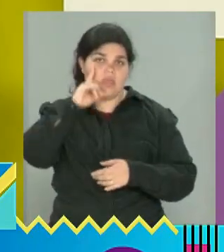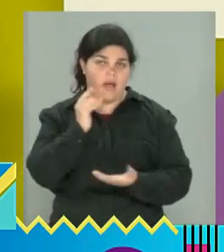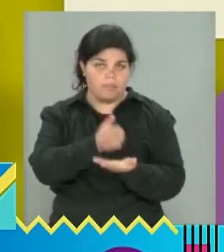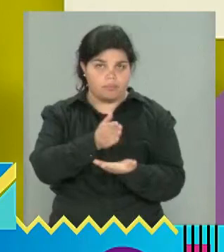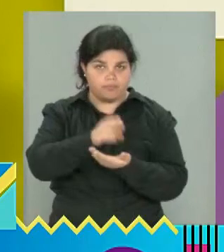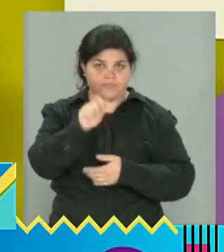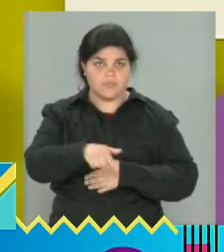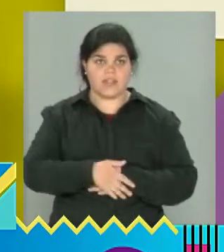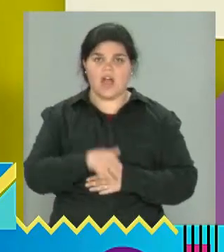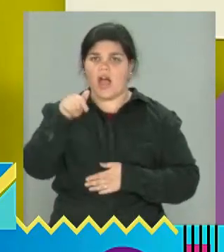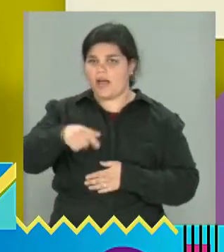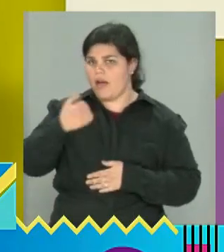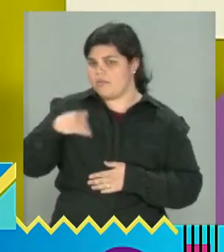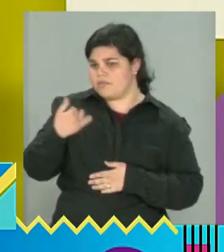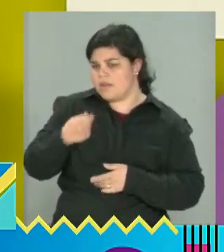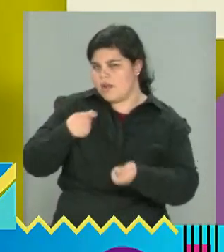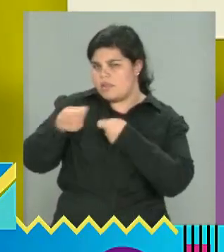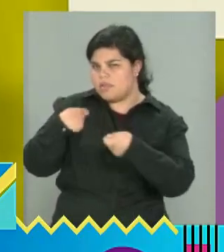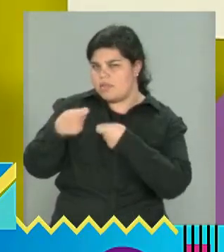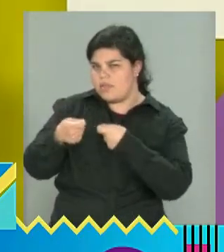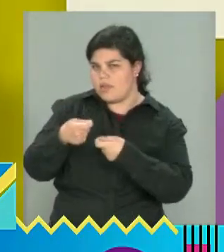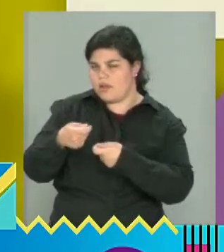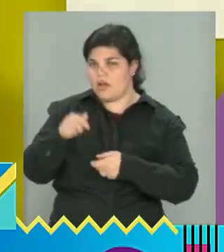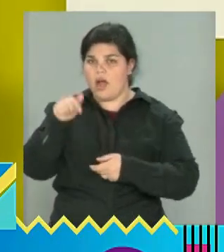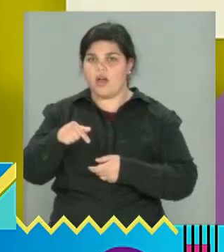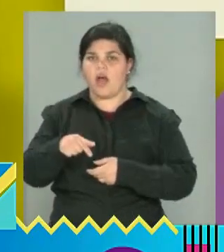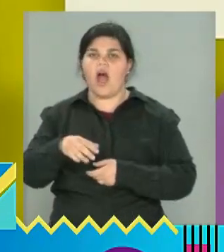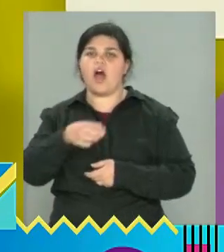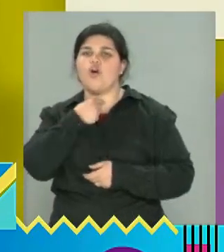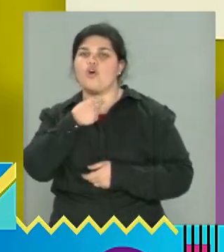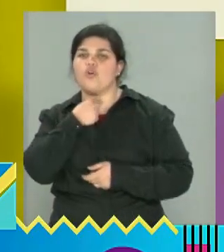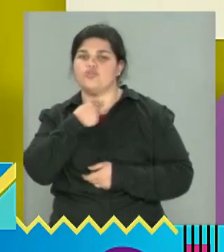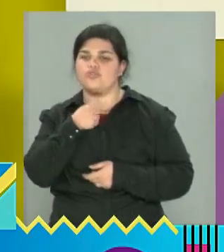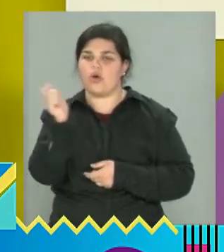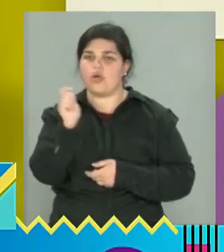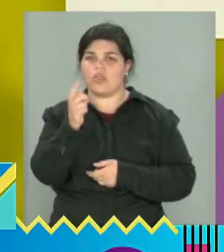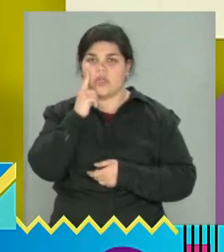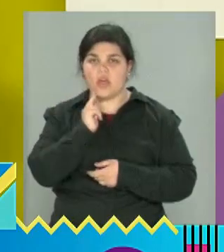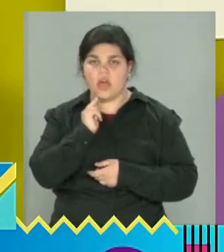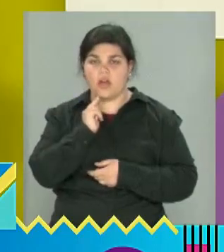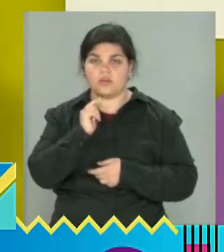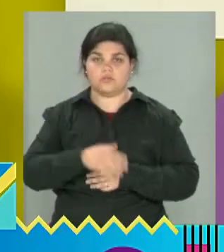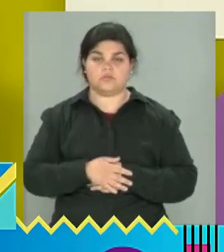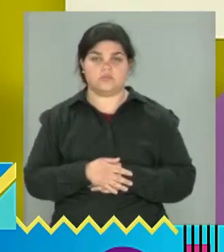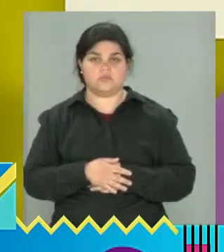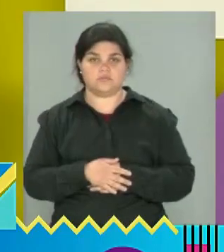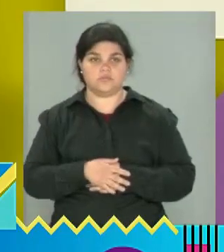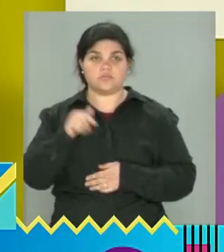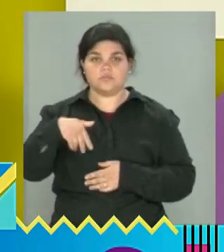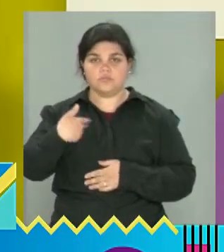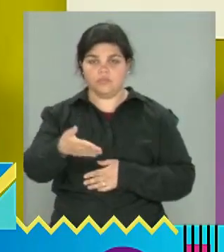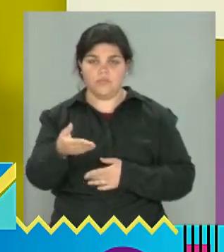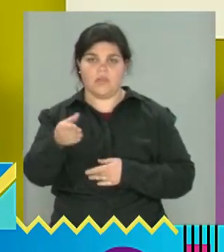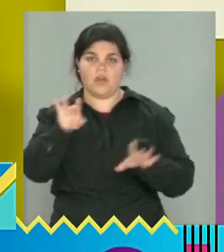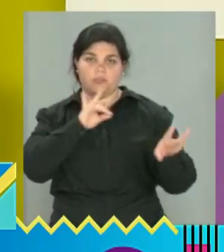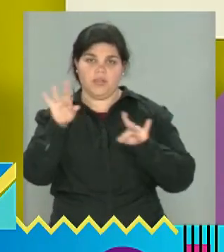con un tinte comercial. Pero ¿qué más se hace a partir del Día del Niño y no solamente en ese día? Y para eso vamos a hablar con nuestras dos